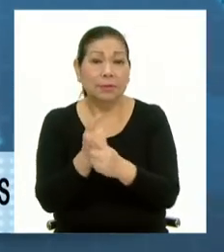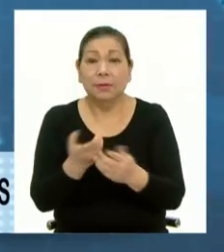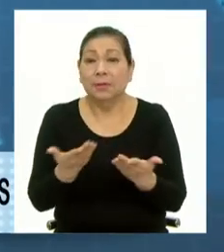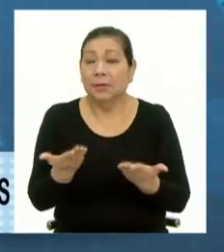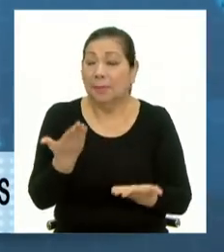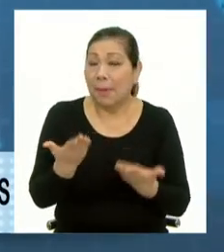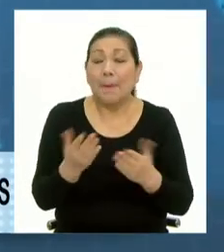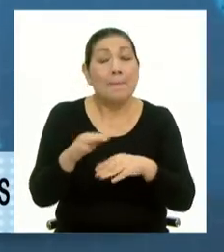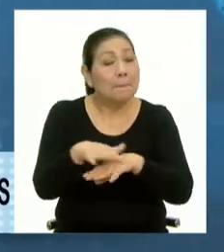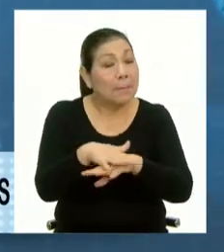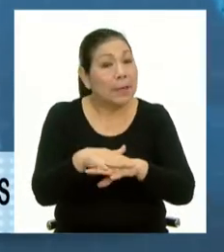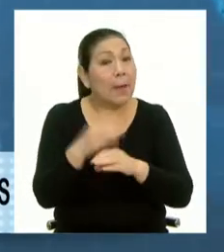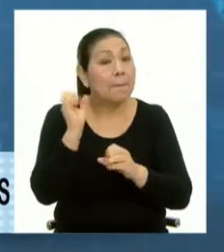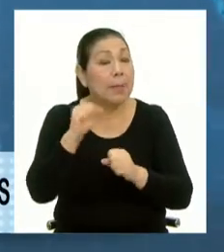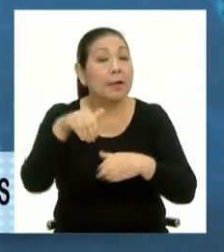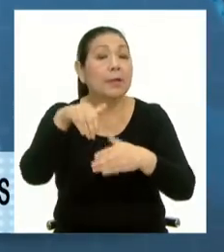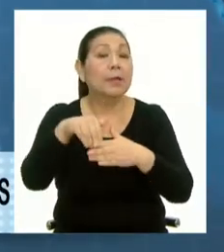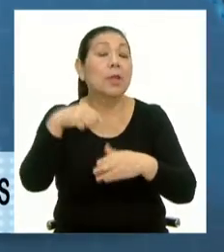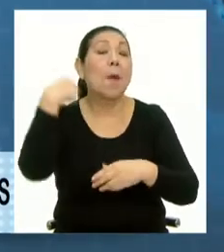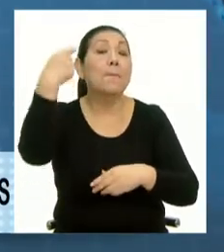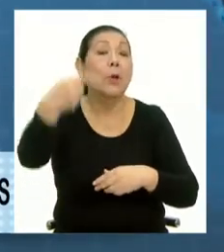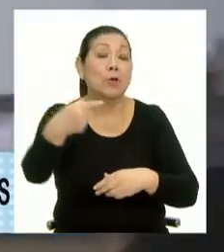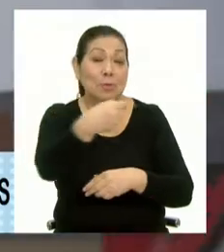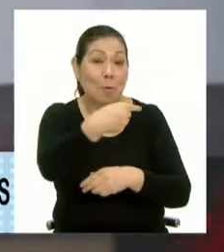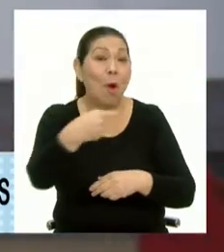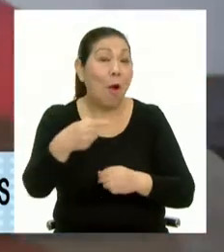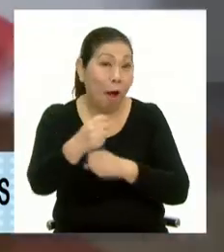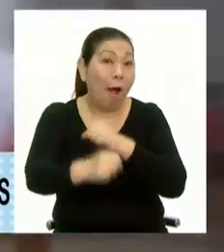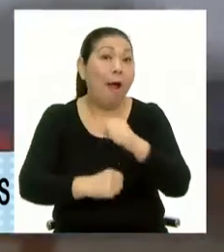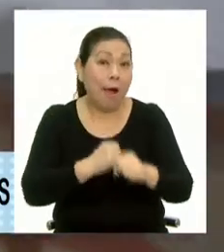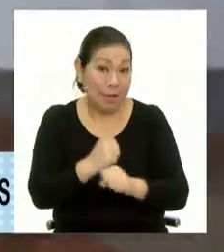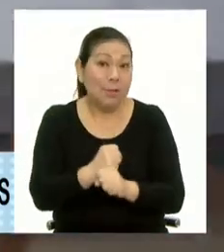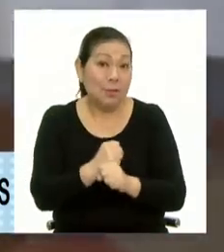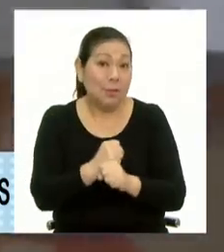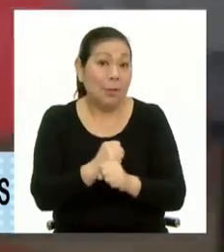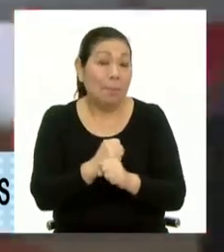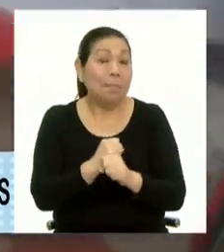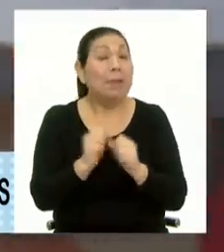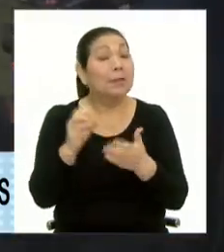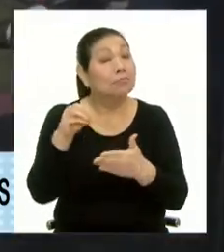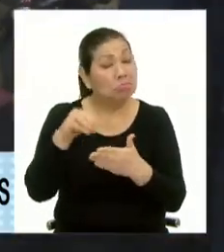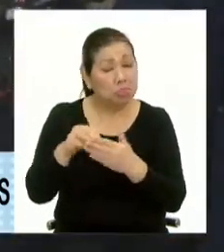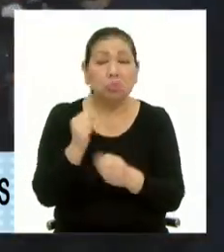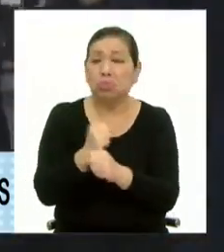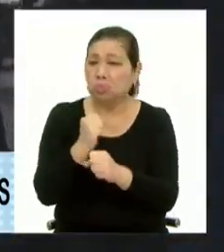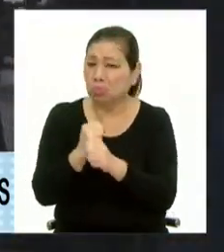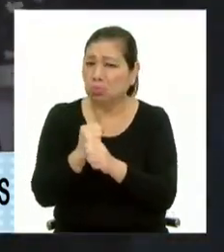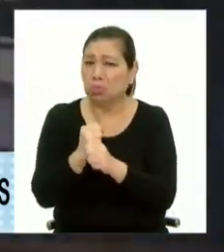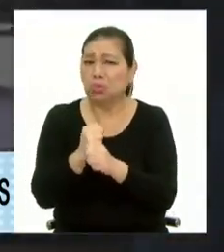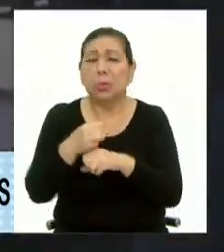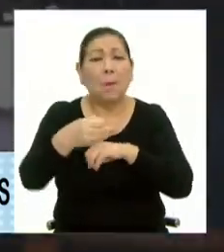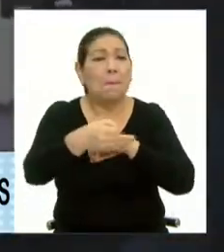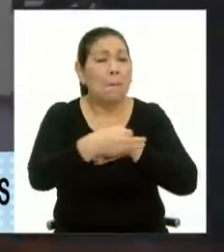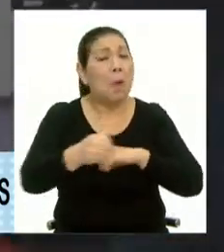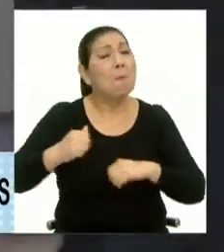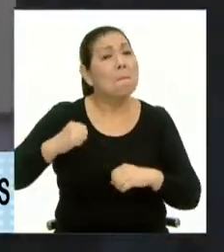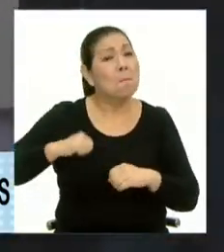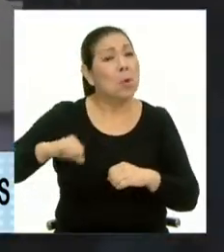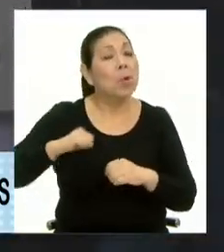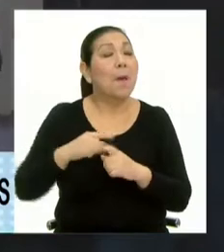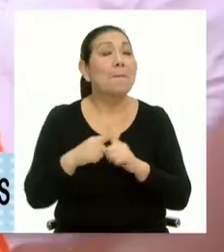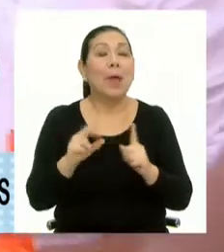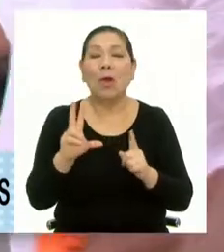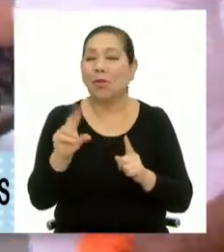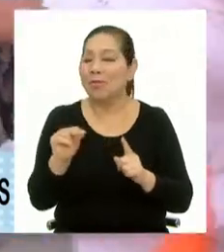todo prepararnos para las elecciones del próximo año. Afirmó que participará activamente de la campaña regional municipal, pero